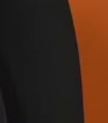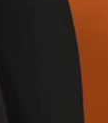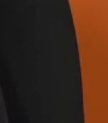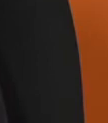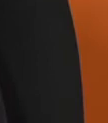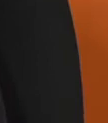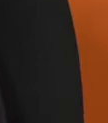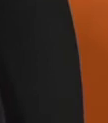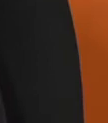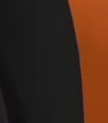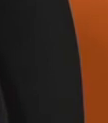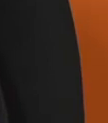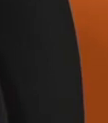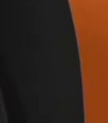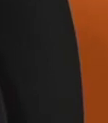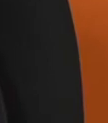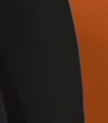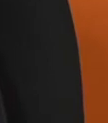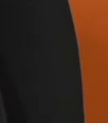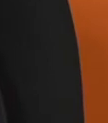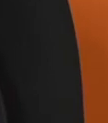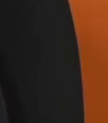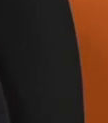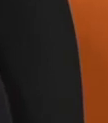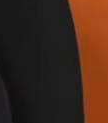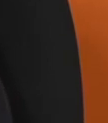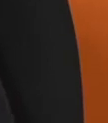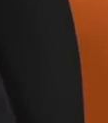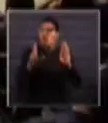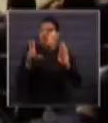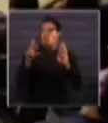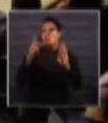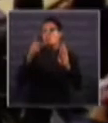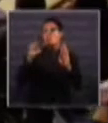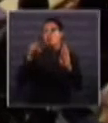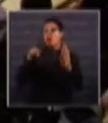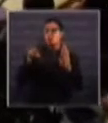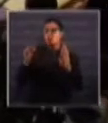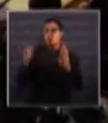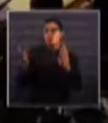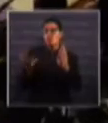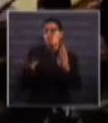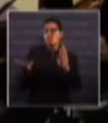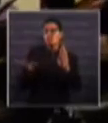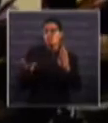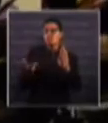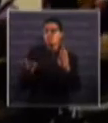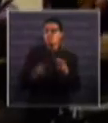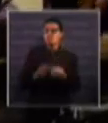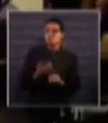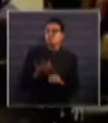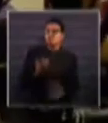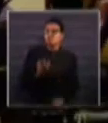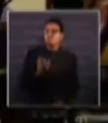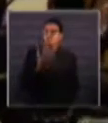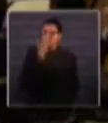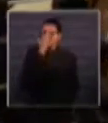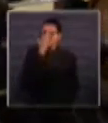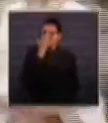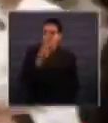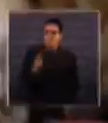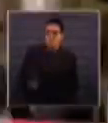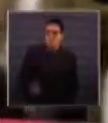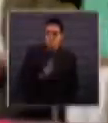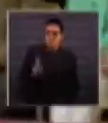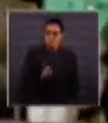tuviera relación con el PAN, que representara un verdadero cambio. No es había. Es una pregunta muy capciosa, ¿no? Sí. Digo, pues, quizás en la